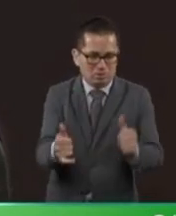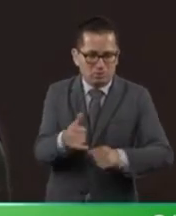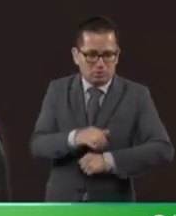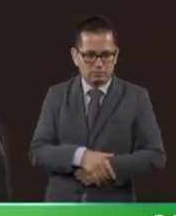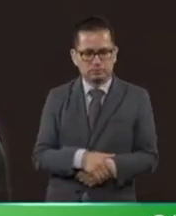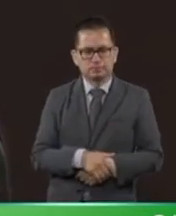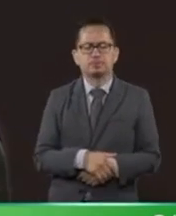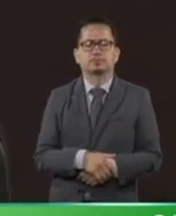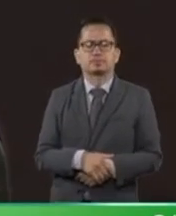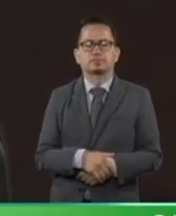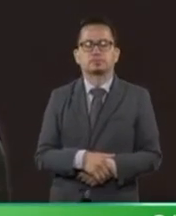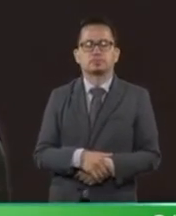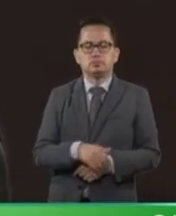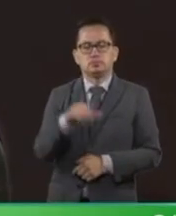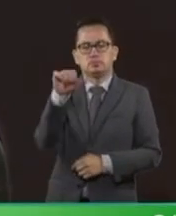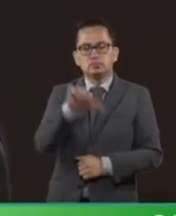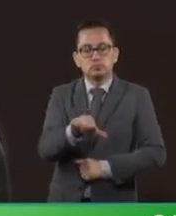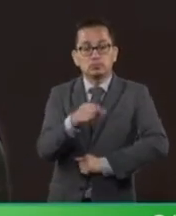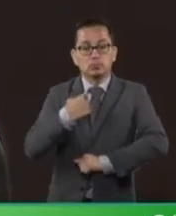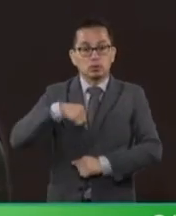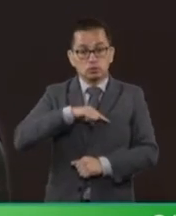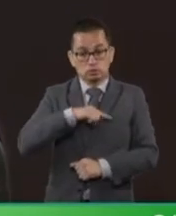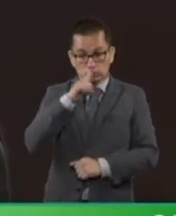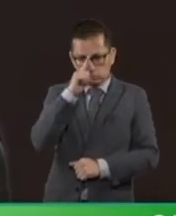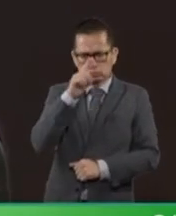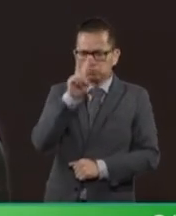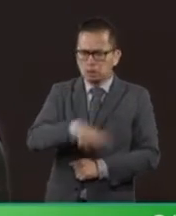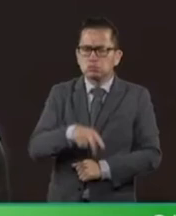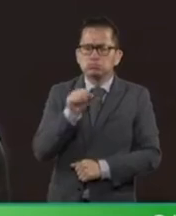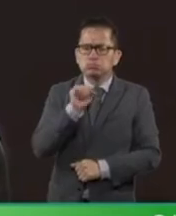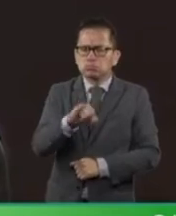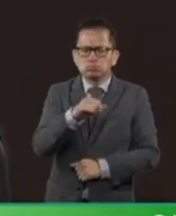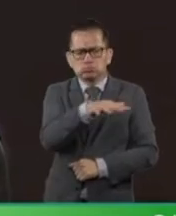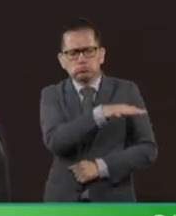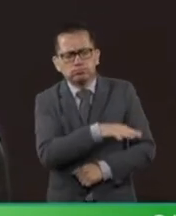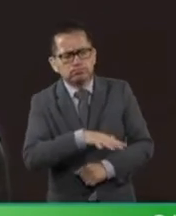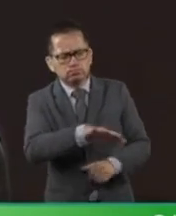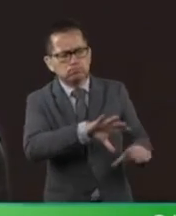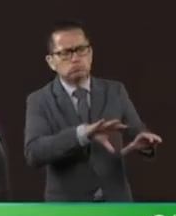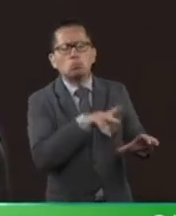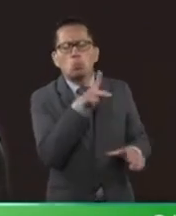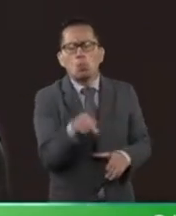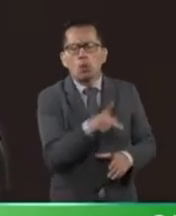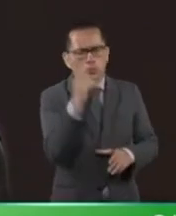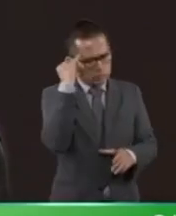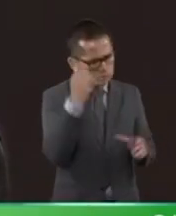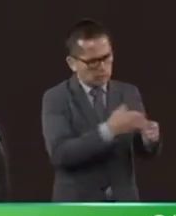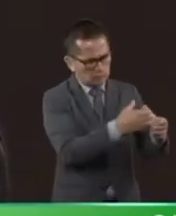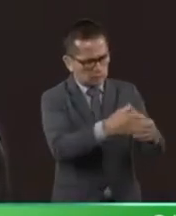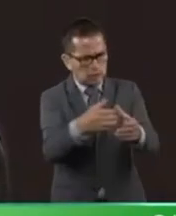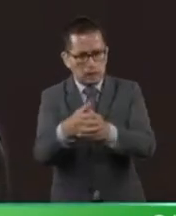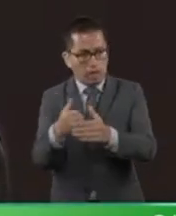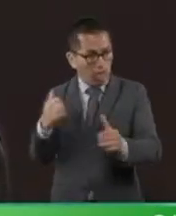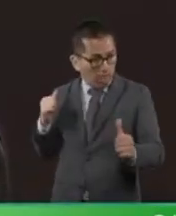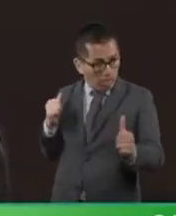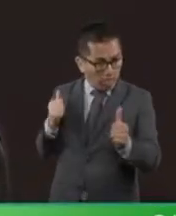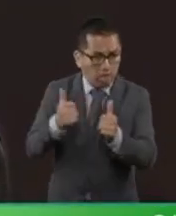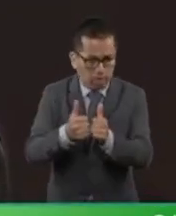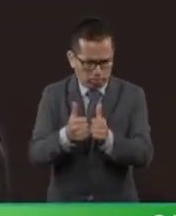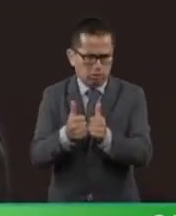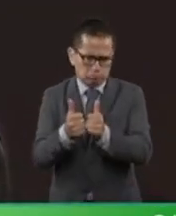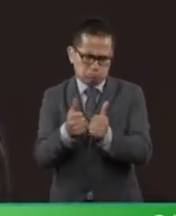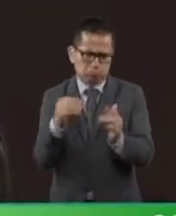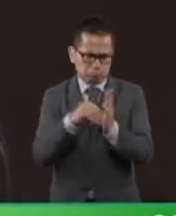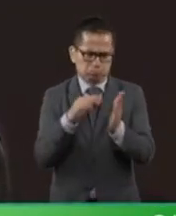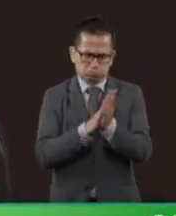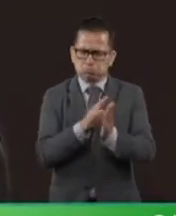compañeros, estamos saldando una deuda histórica, sí, con los pueblos indígenas, pero hoy voy a hablar particularmente de las